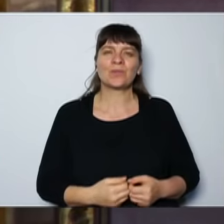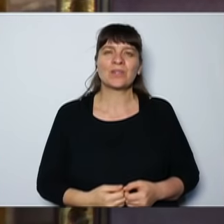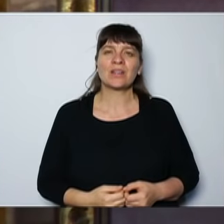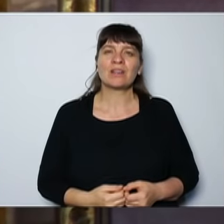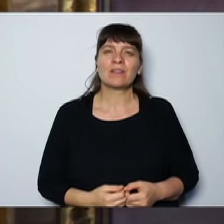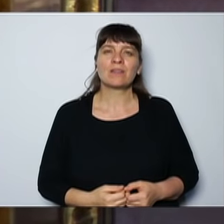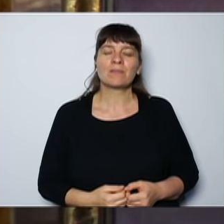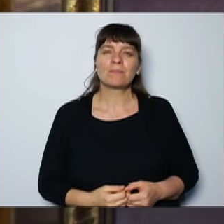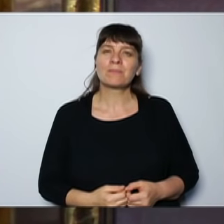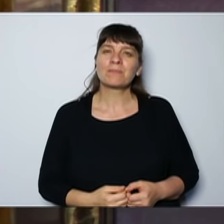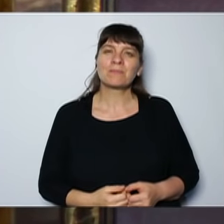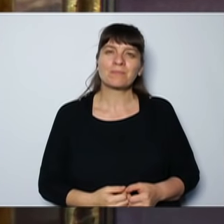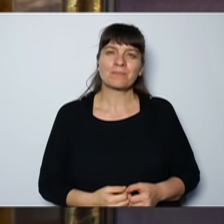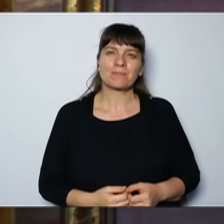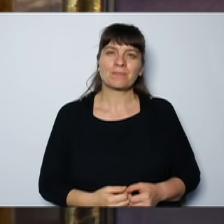corazón.